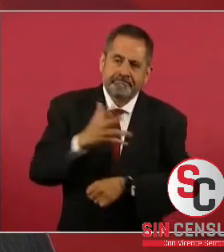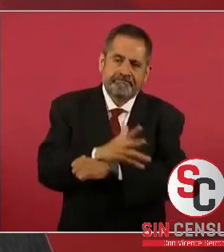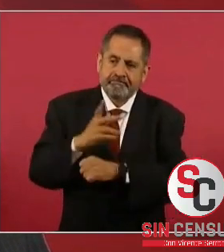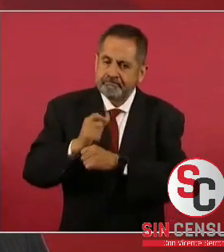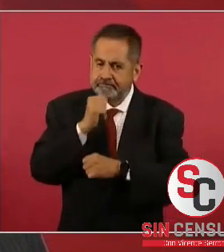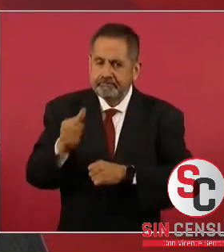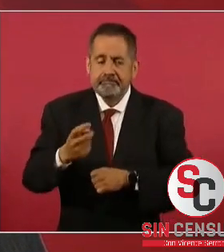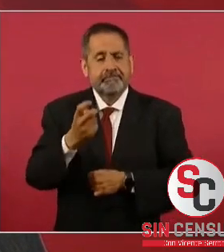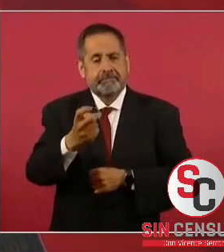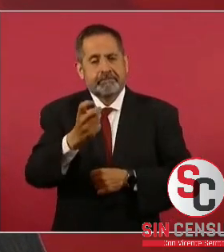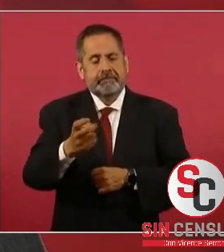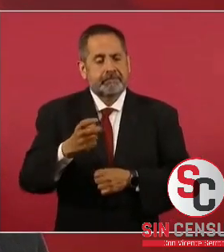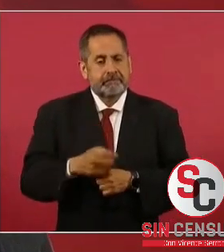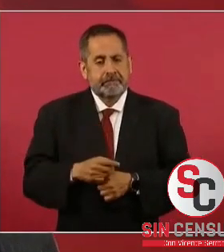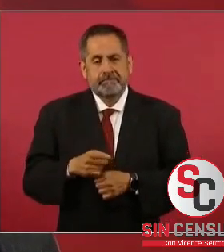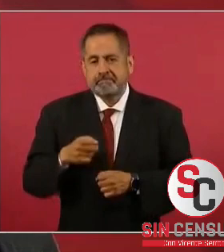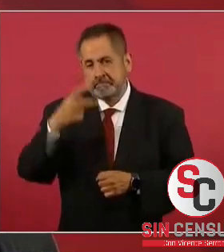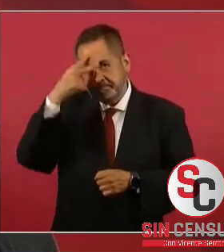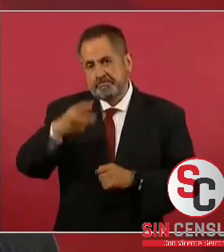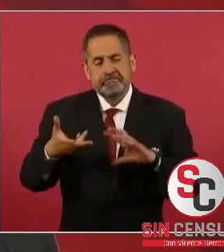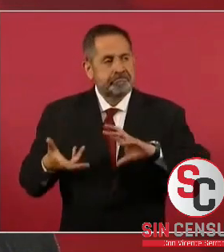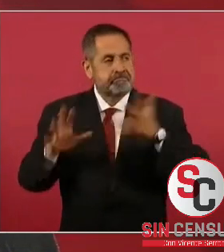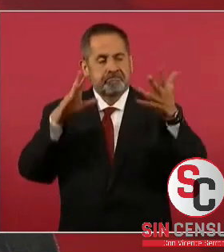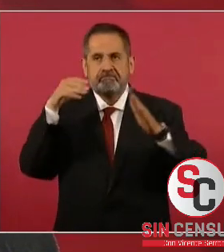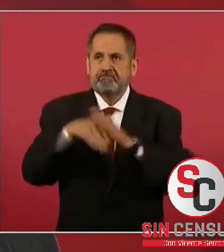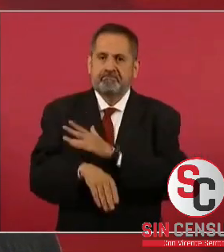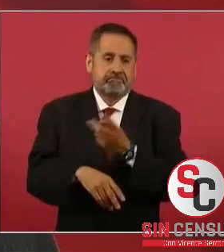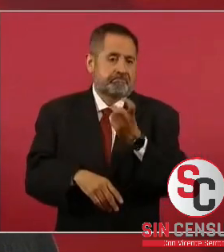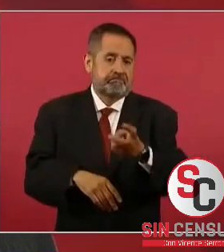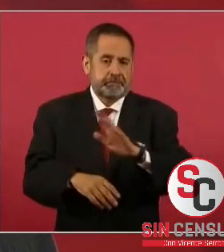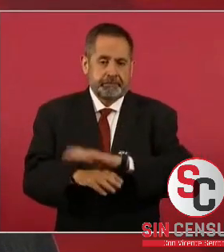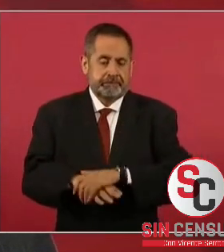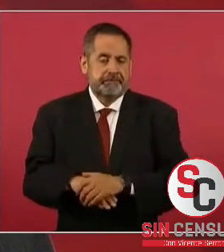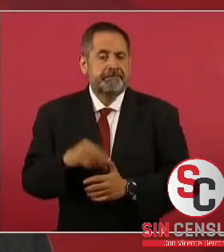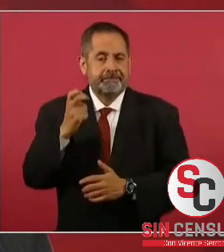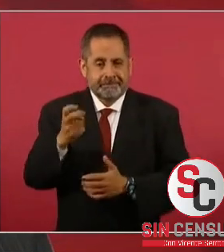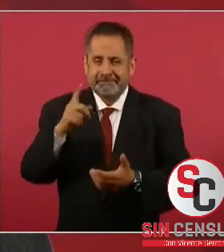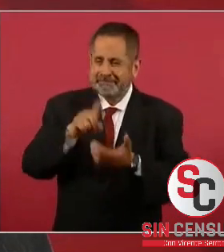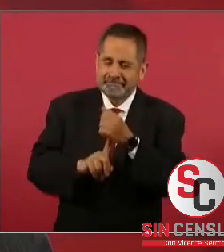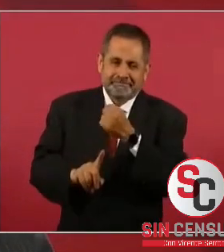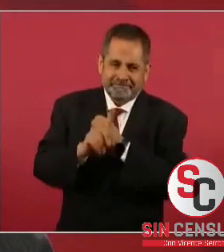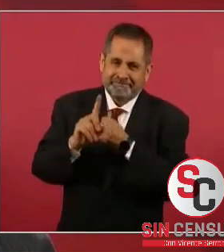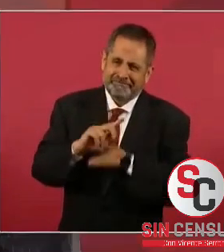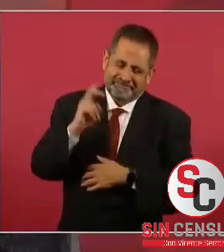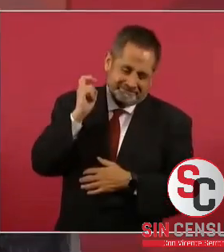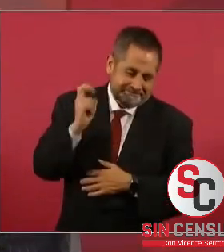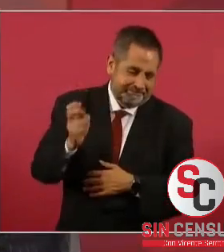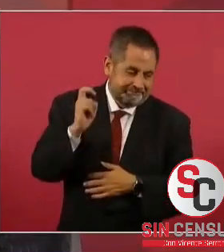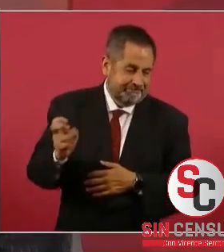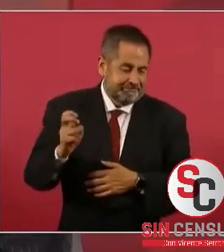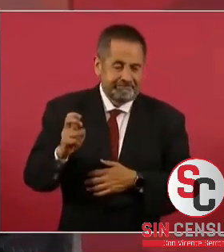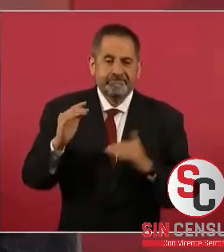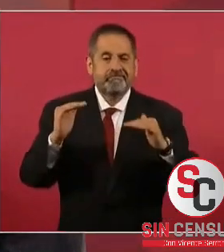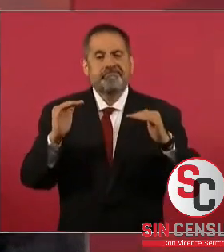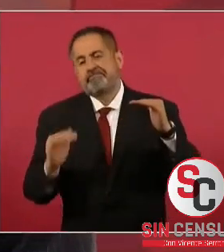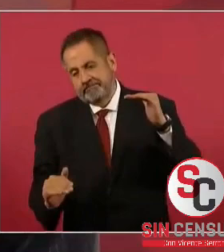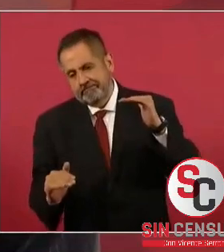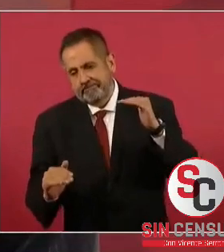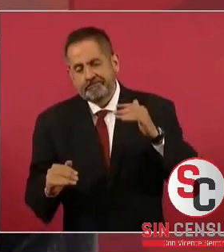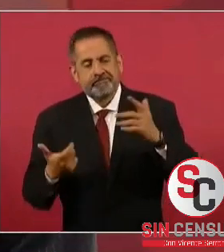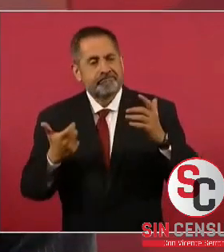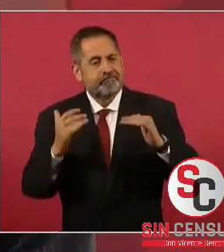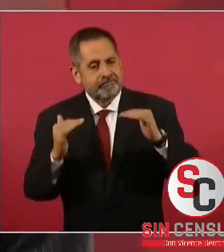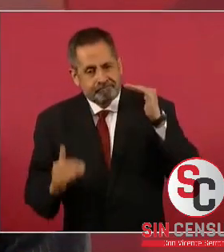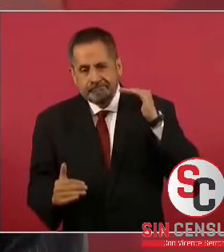Eso es lo que dio al traste con todo. Esa es la causa principal de la desigualdad